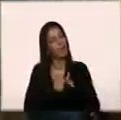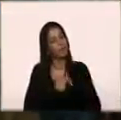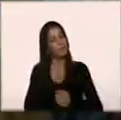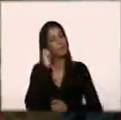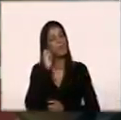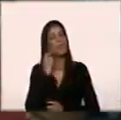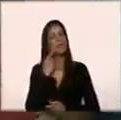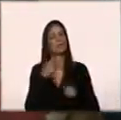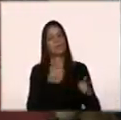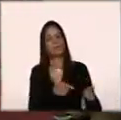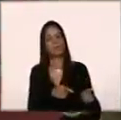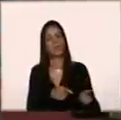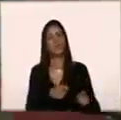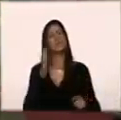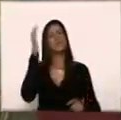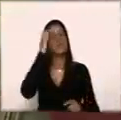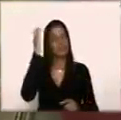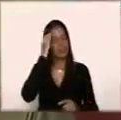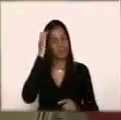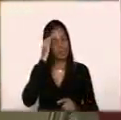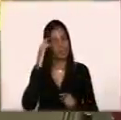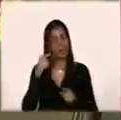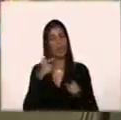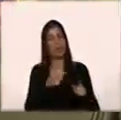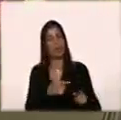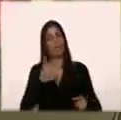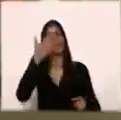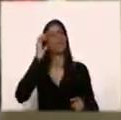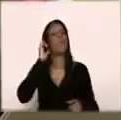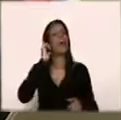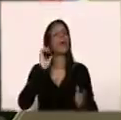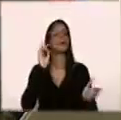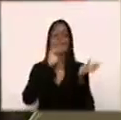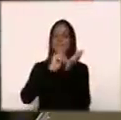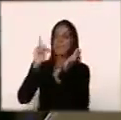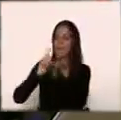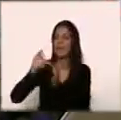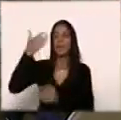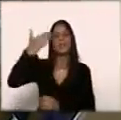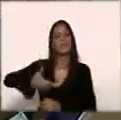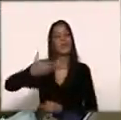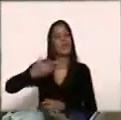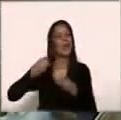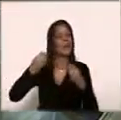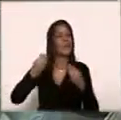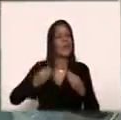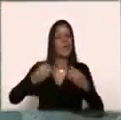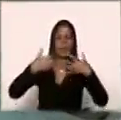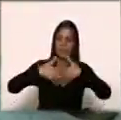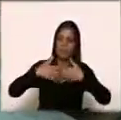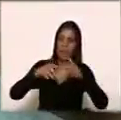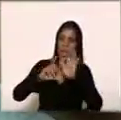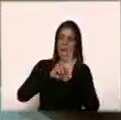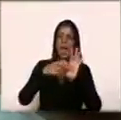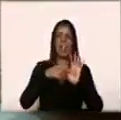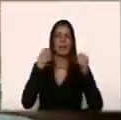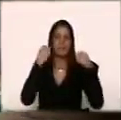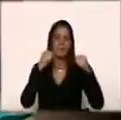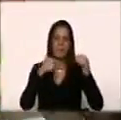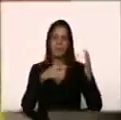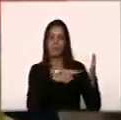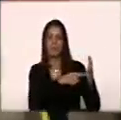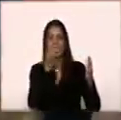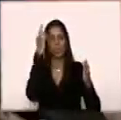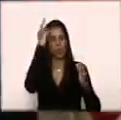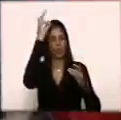y que sabemos serán una pieza fundamental para el buen desempeño de este instrumento de batalla que es el